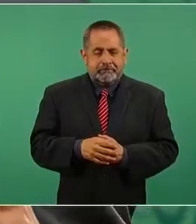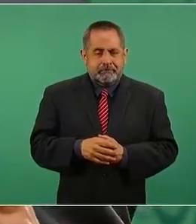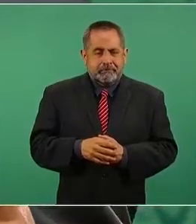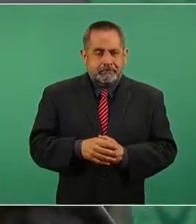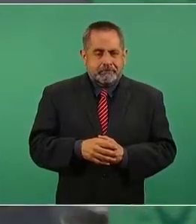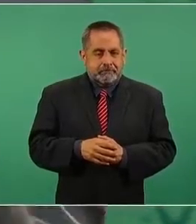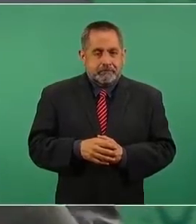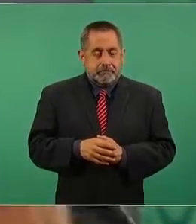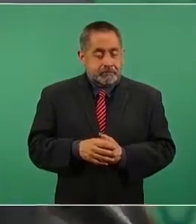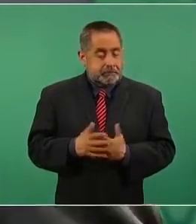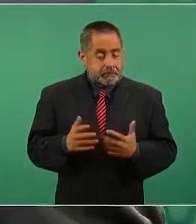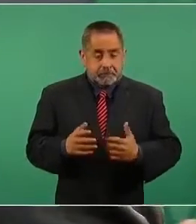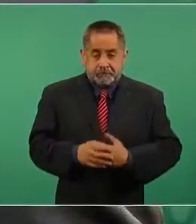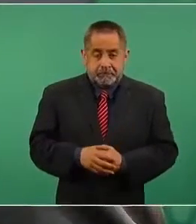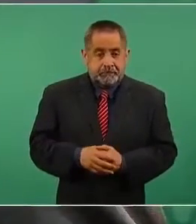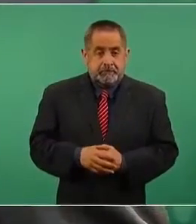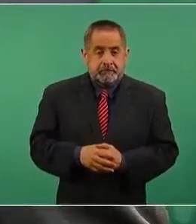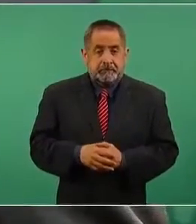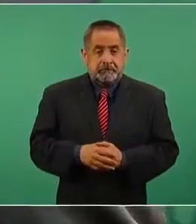Porque